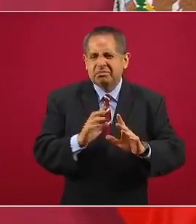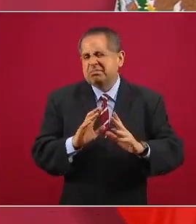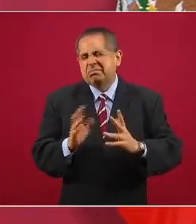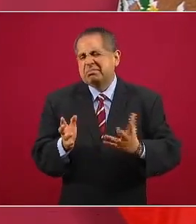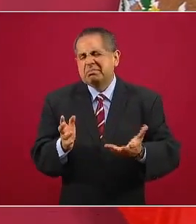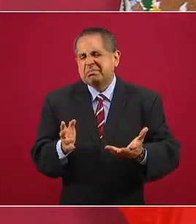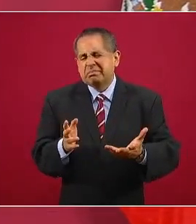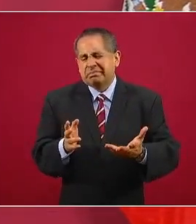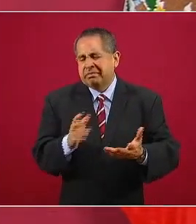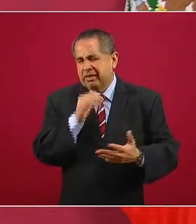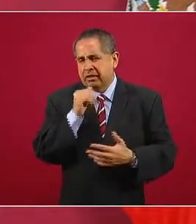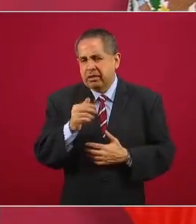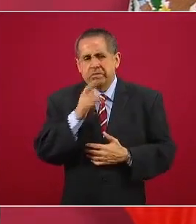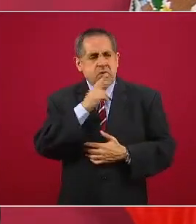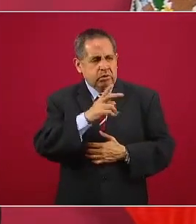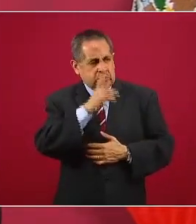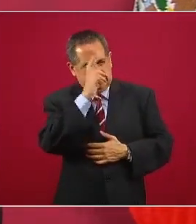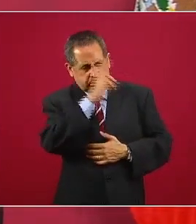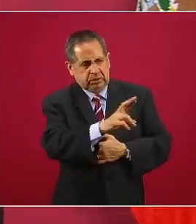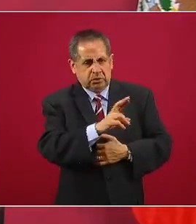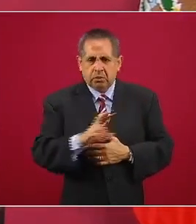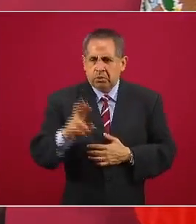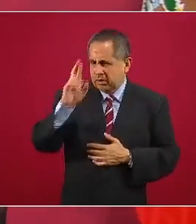que haya respeto.